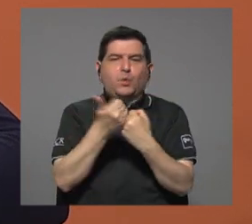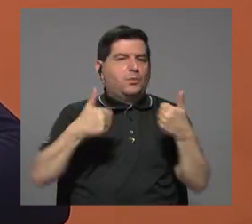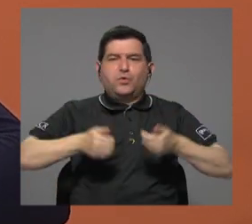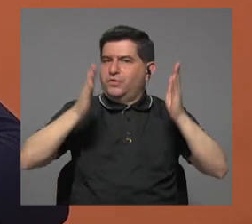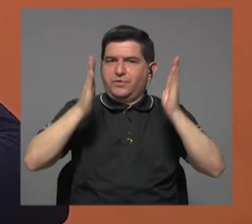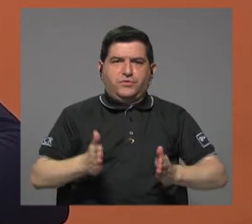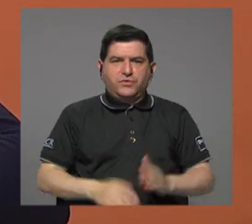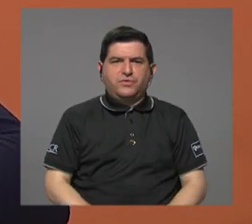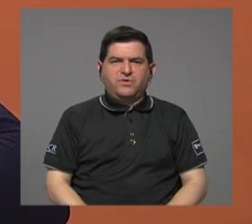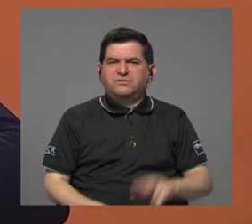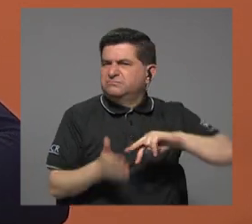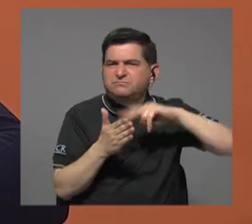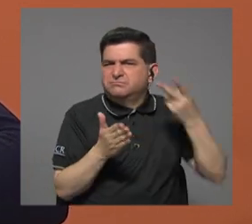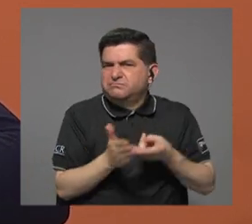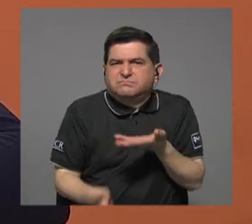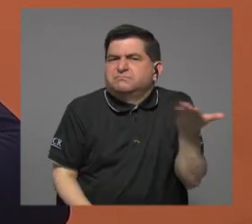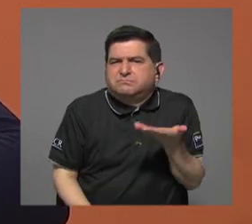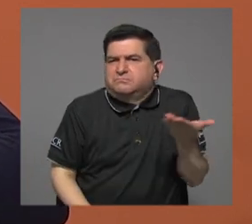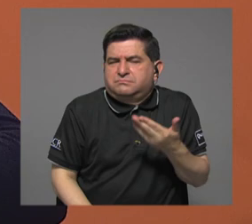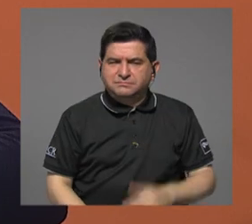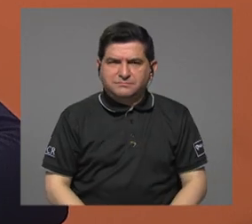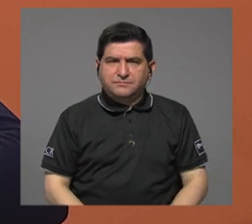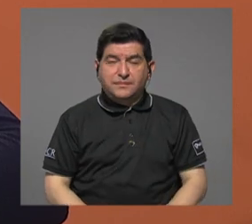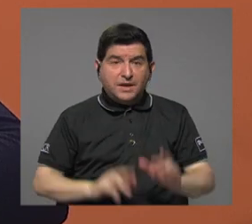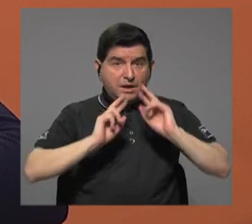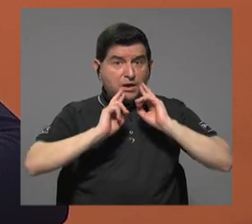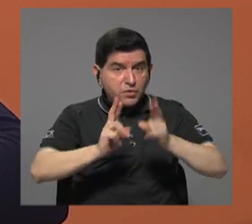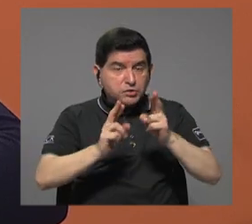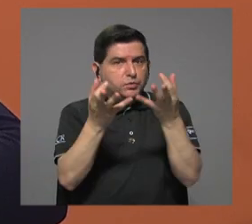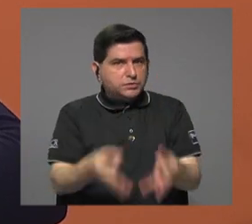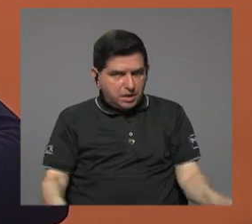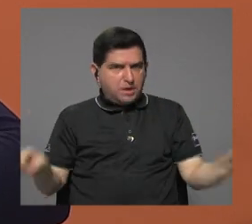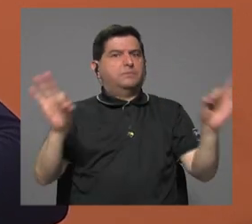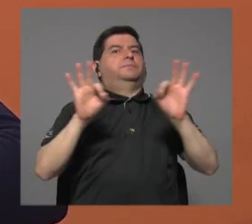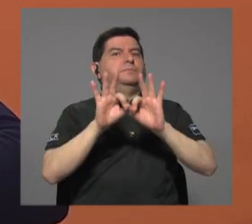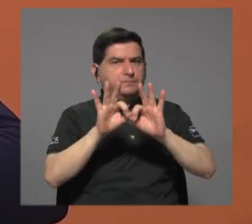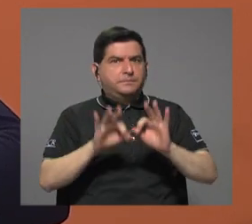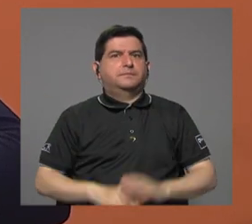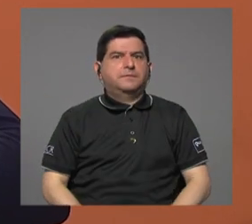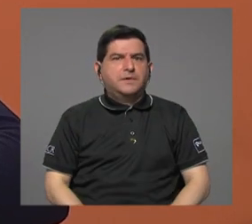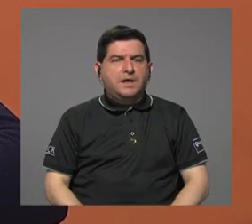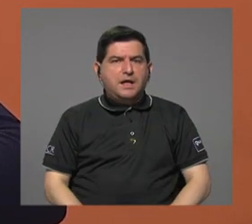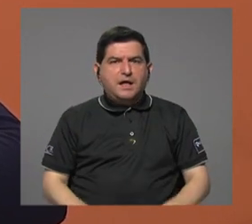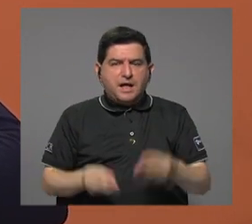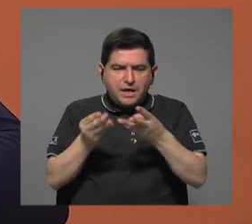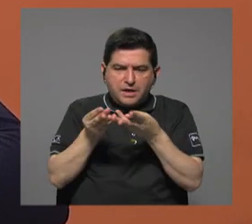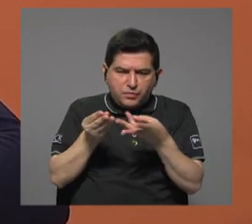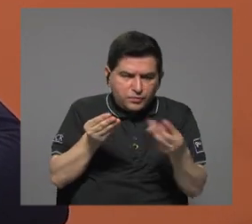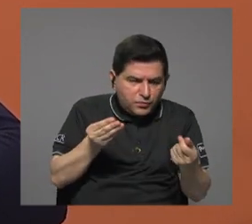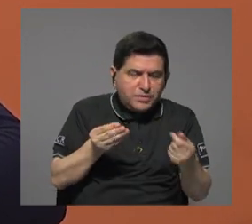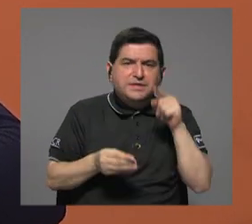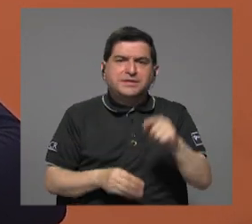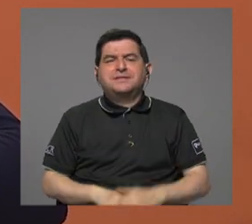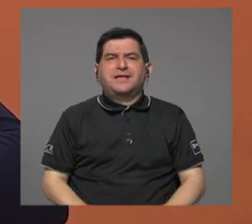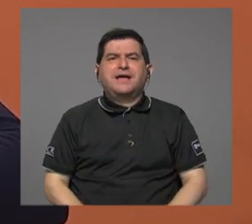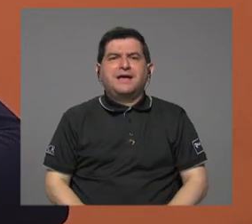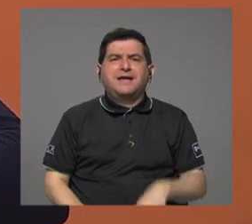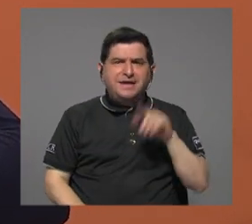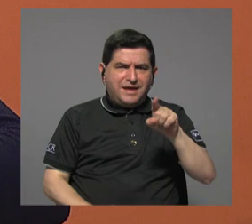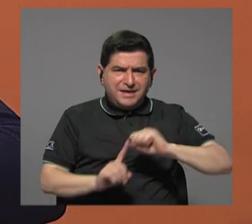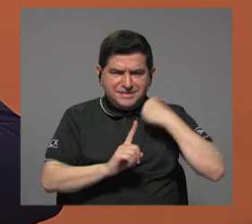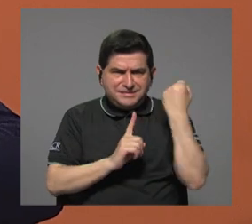qué es lo que significa básicamente un resultado muy importante que viene desprendido de esta encuesta y es que cada vez más